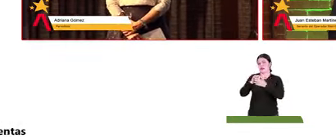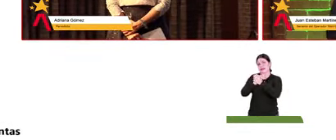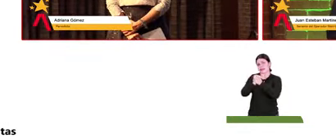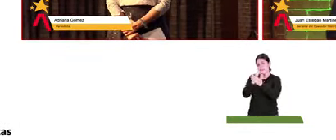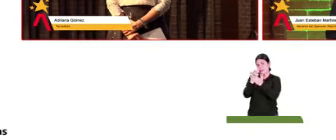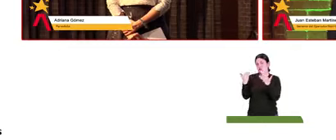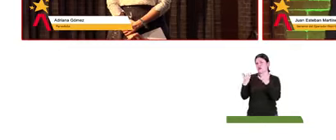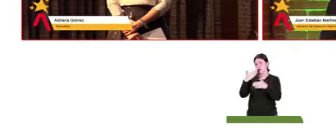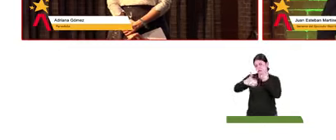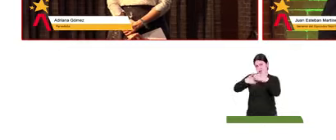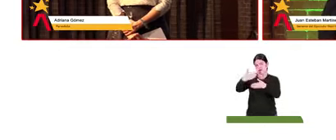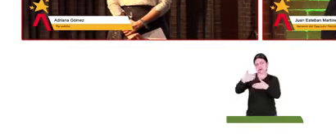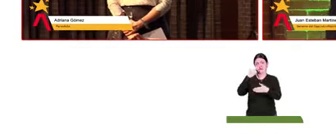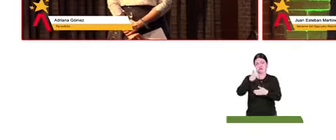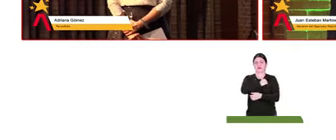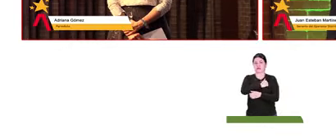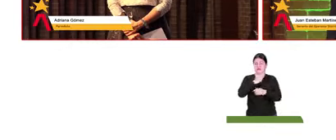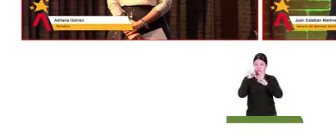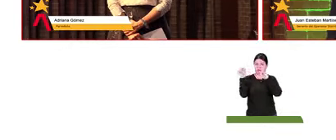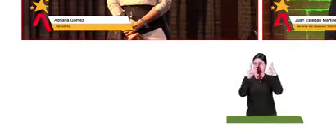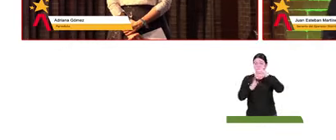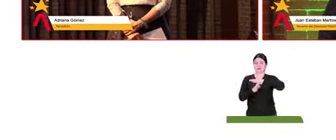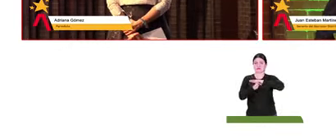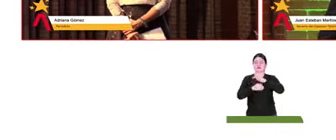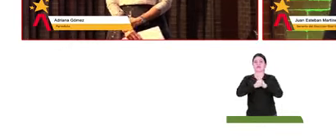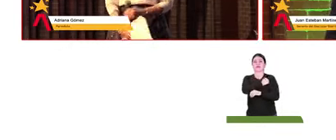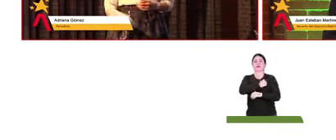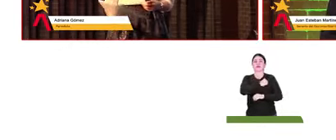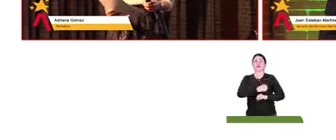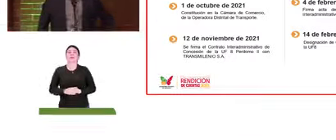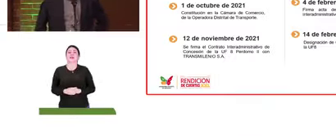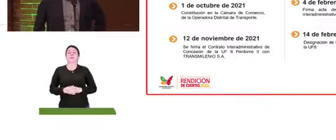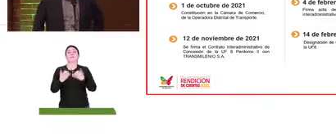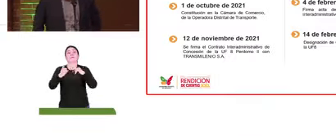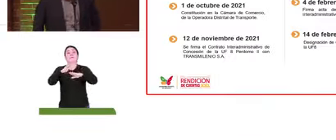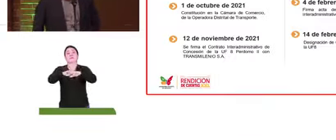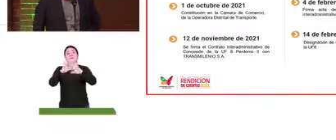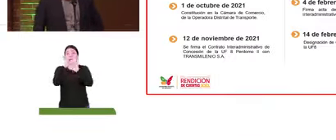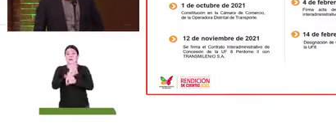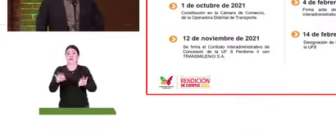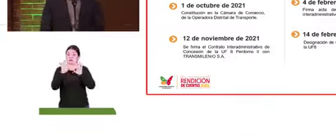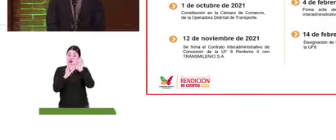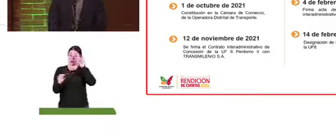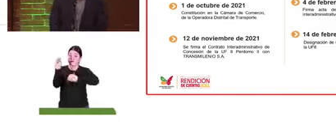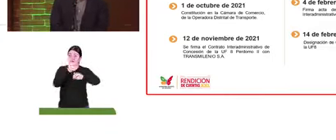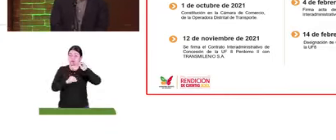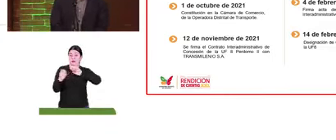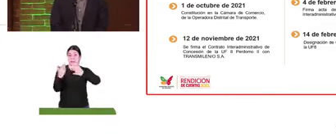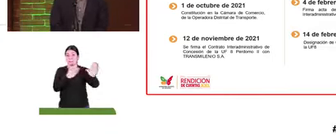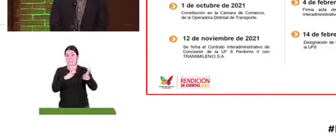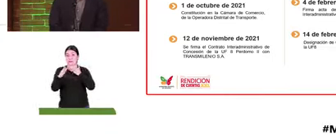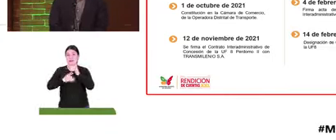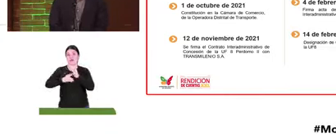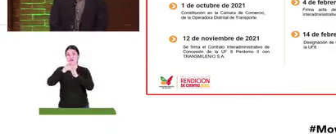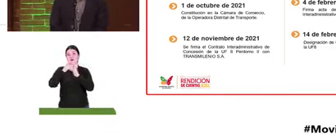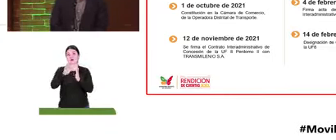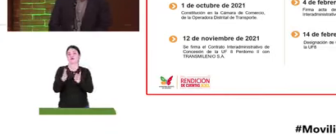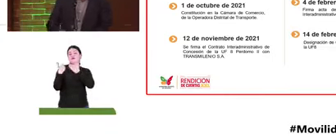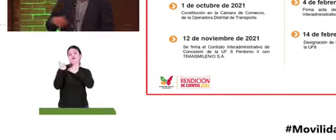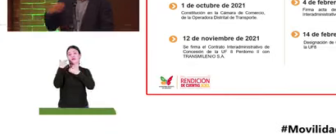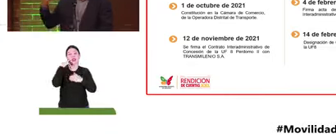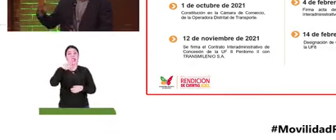avancemos, por favor, con la presentación. Entonces, muy importante, desde el plan de desarrollo de la alcaldía